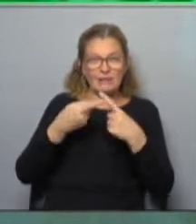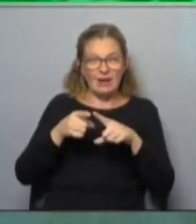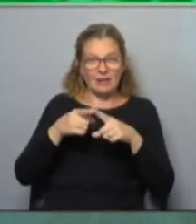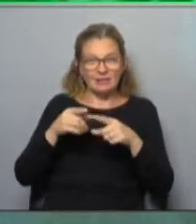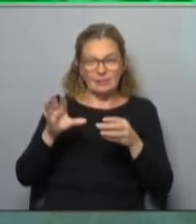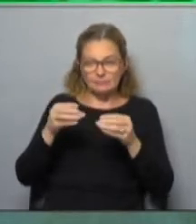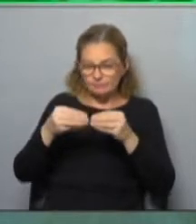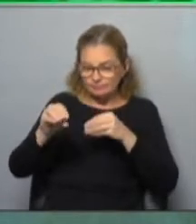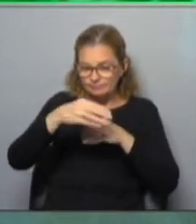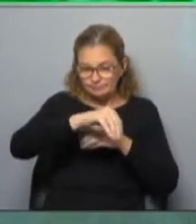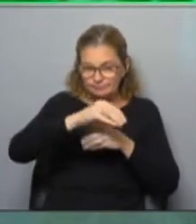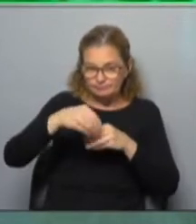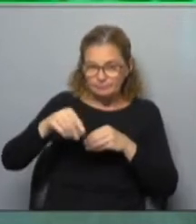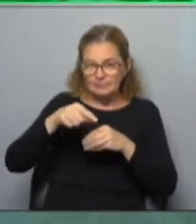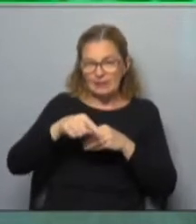recolección diferenciada,